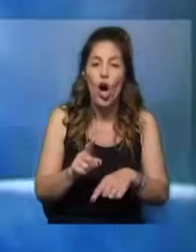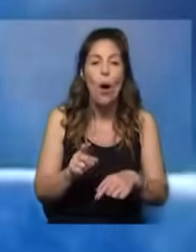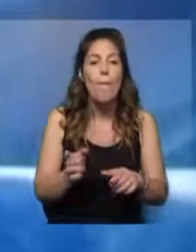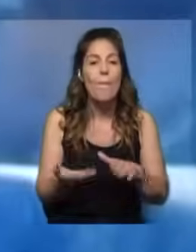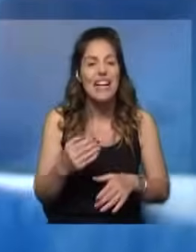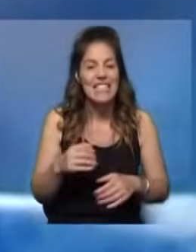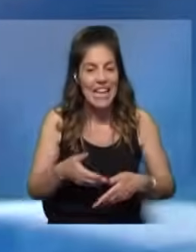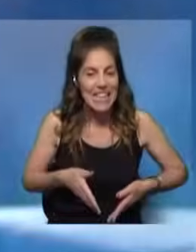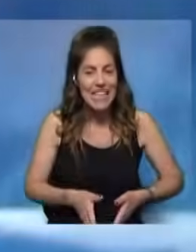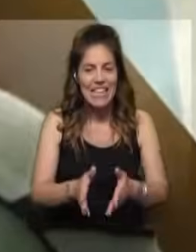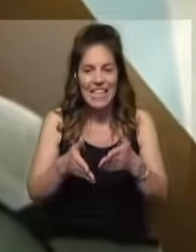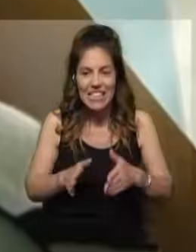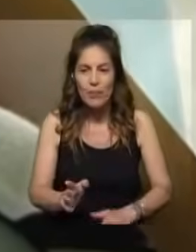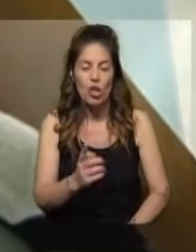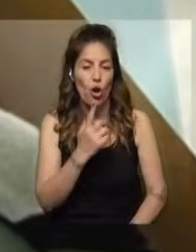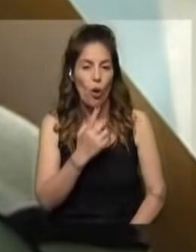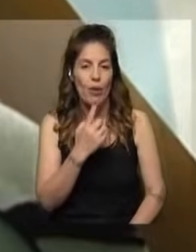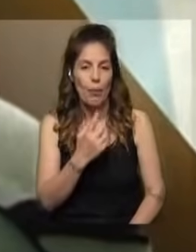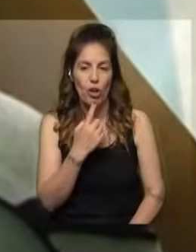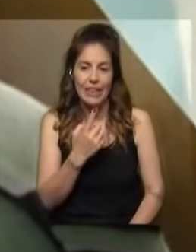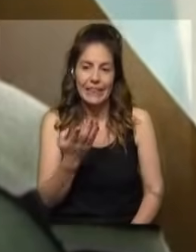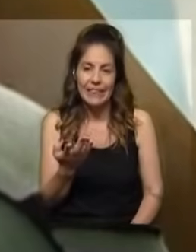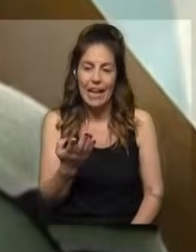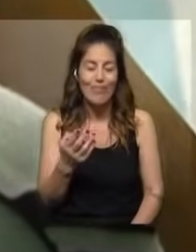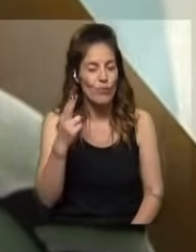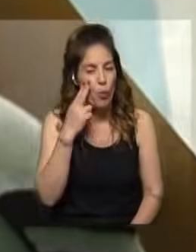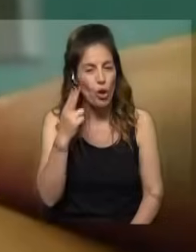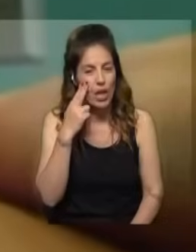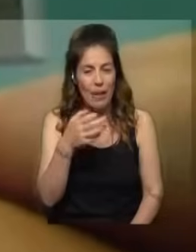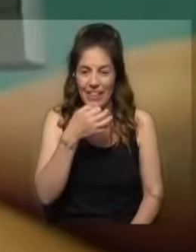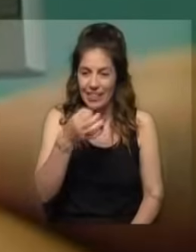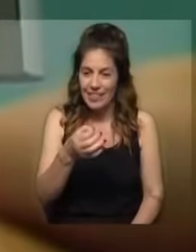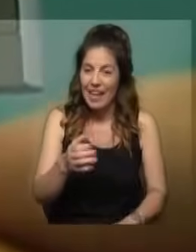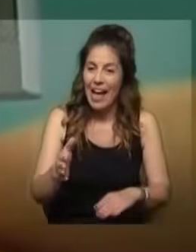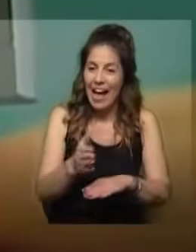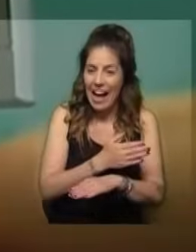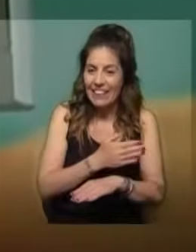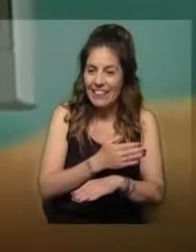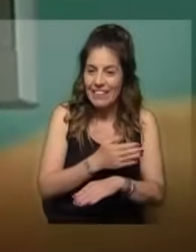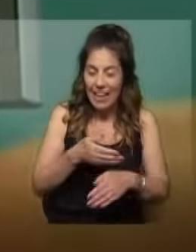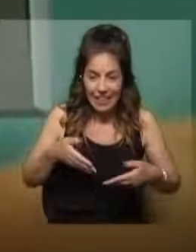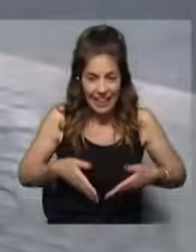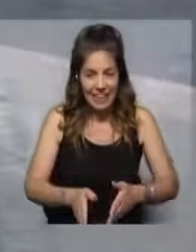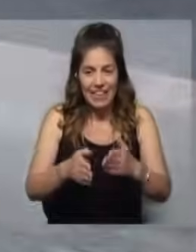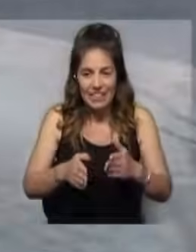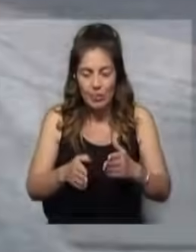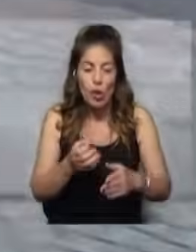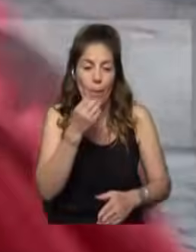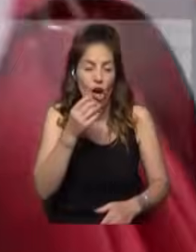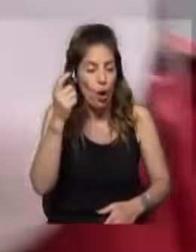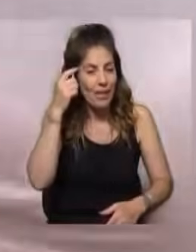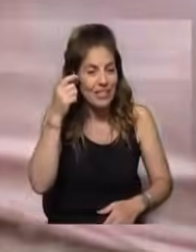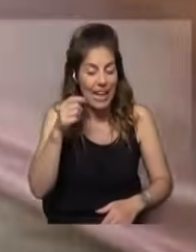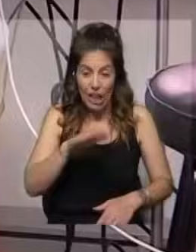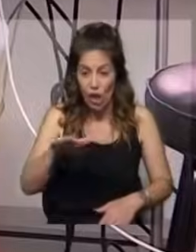como una política en sí misma digamos que es algo problemático de decir creo que antes de decir eso tiene sentido pensar que los niños que ya